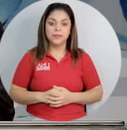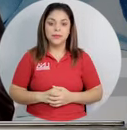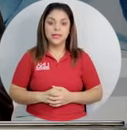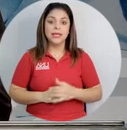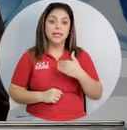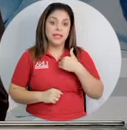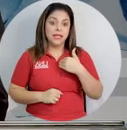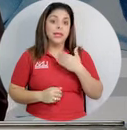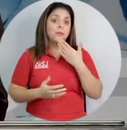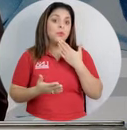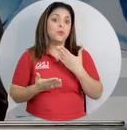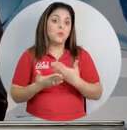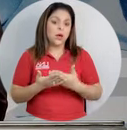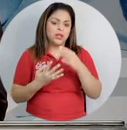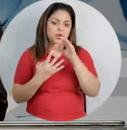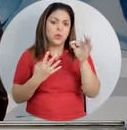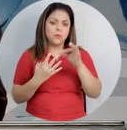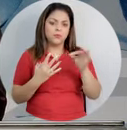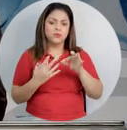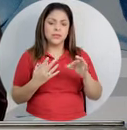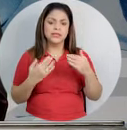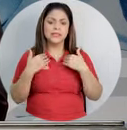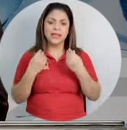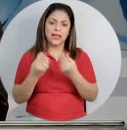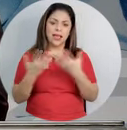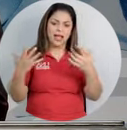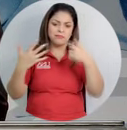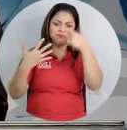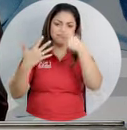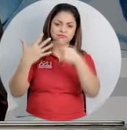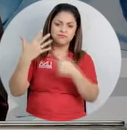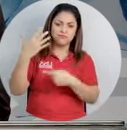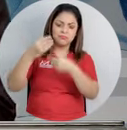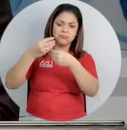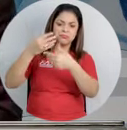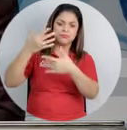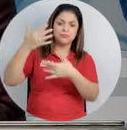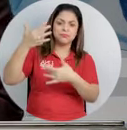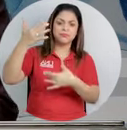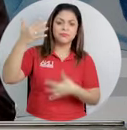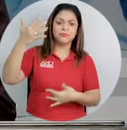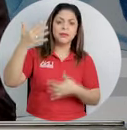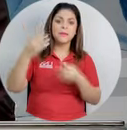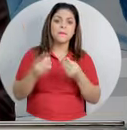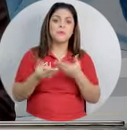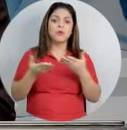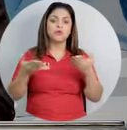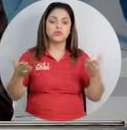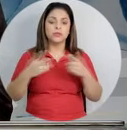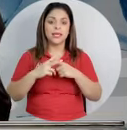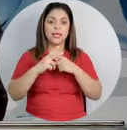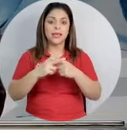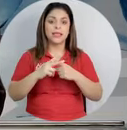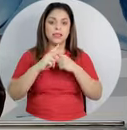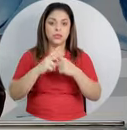formales, llamémoslo así, tienen muy buenas opciones, tienen una gran gama, un gran abanico